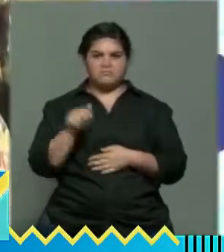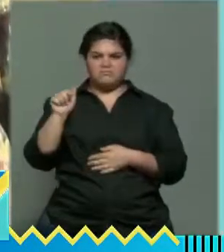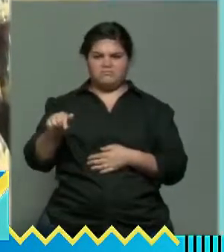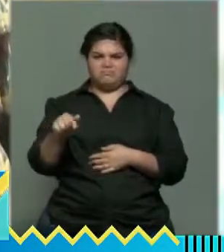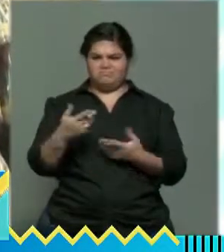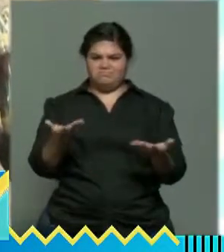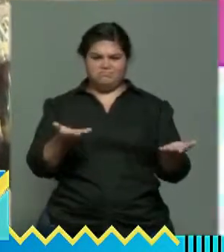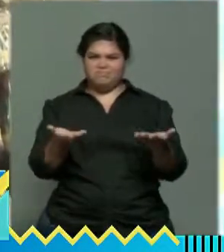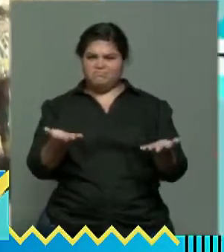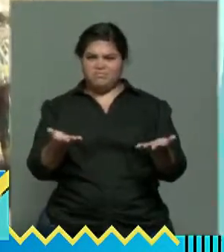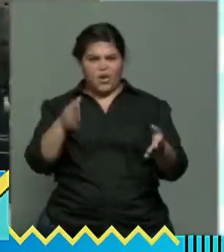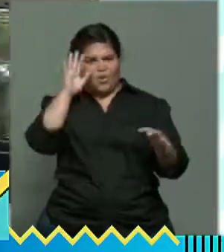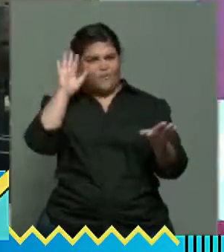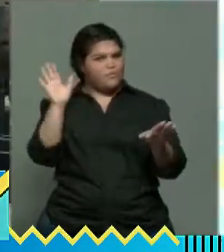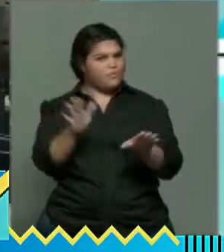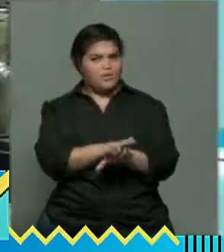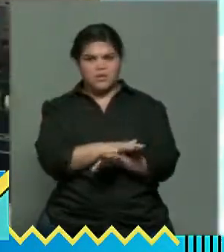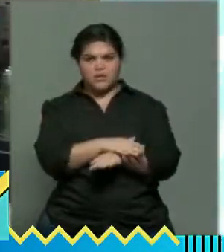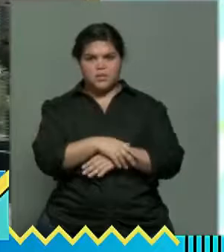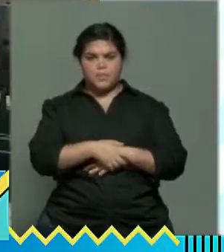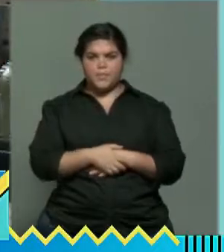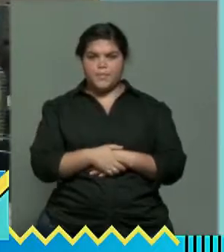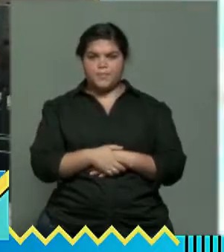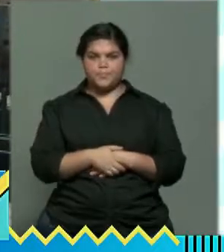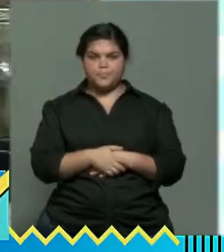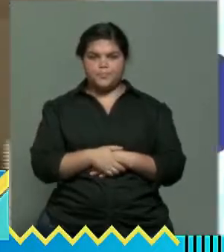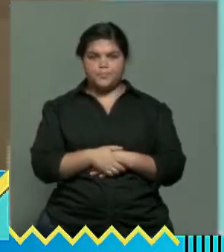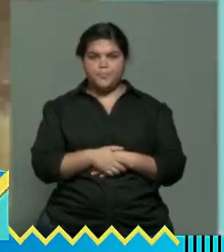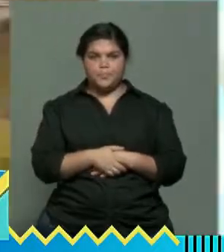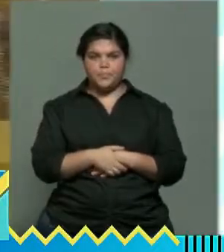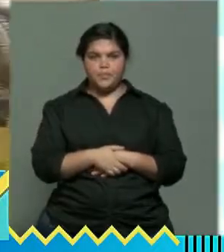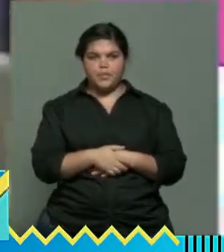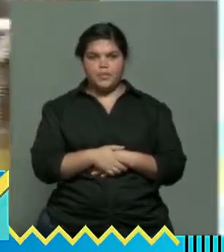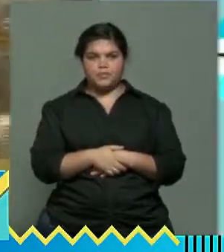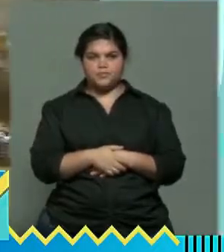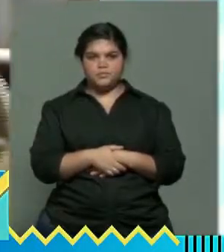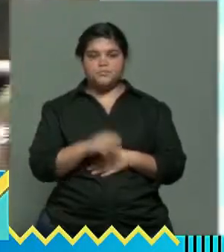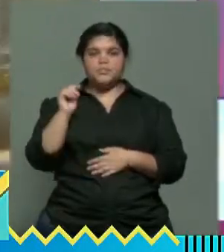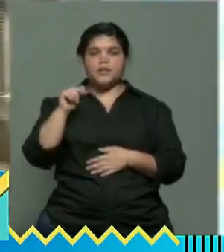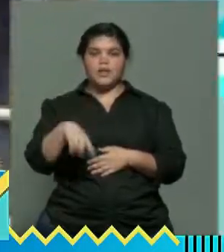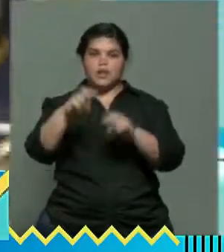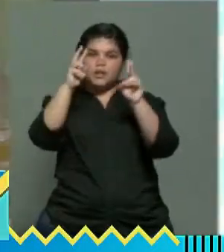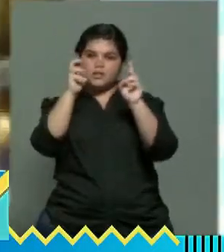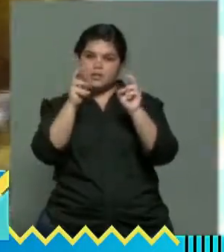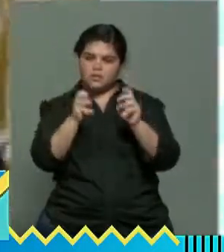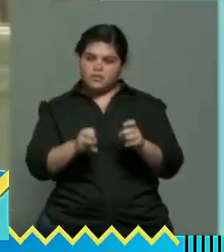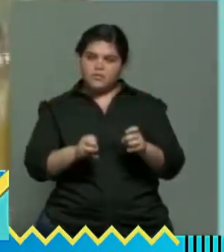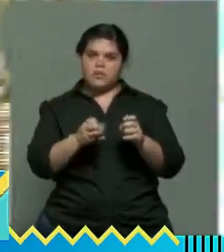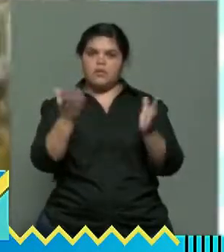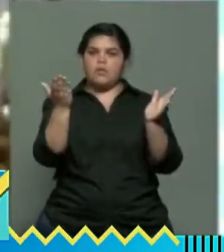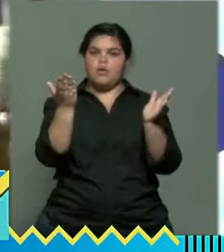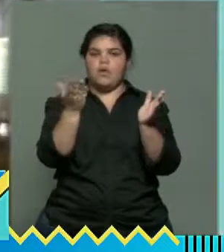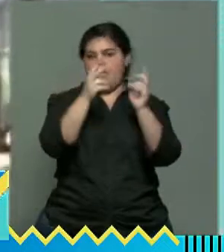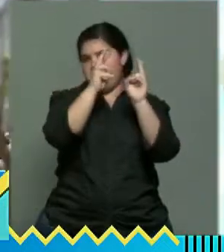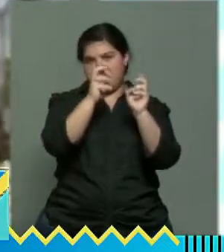absolutamente errado. Hay muchísimas evidencias científicas, estudios que se